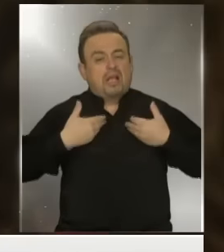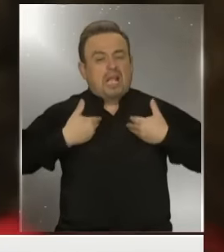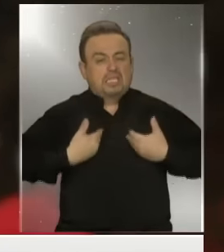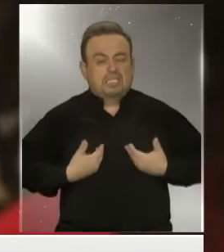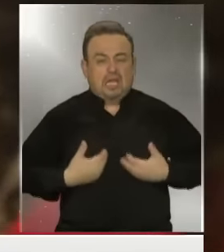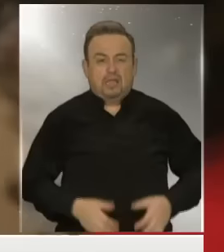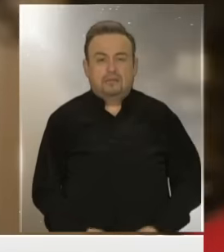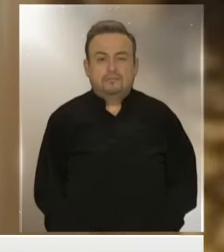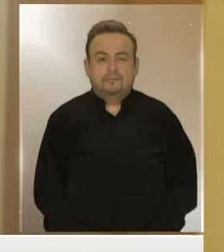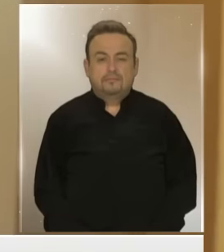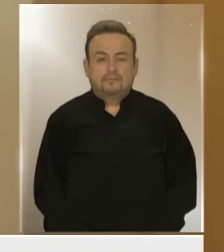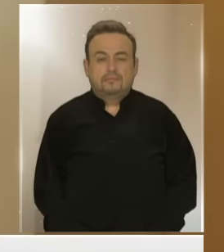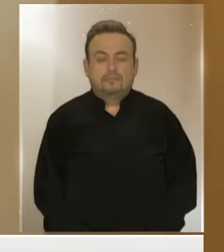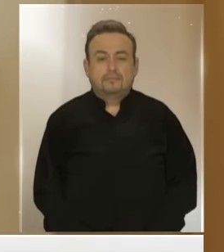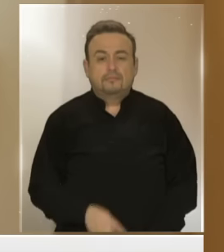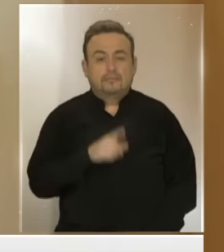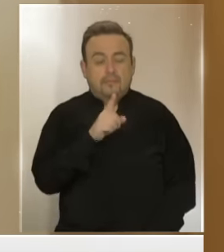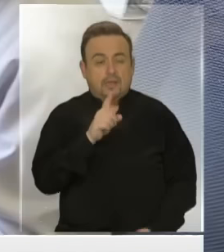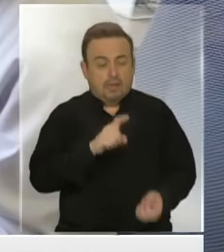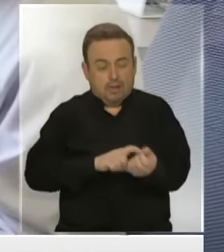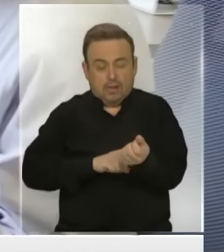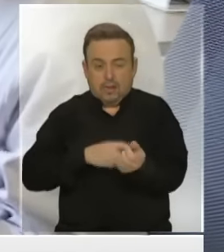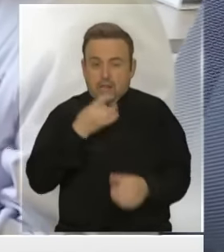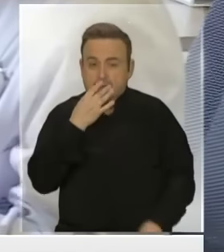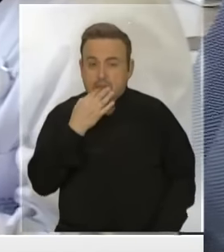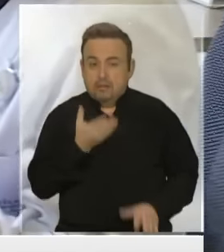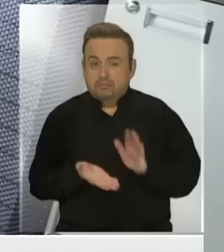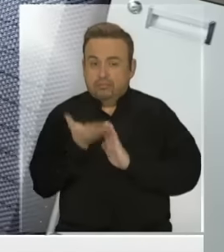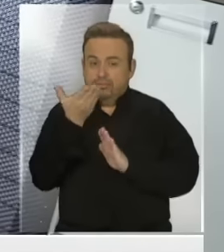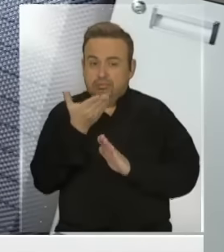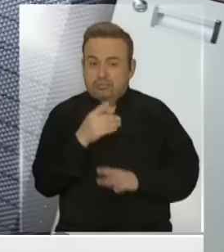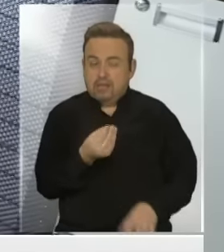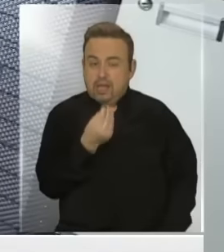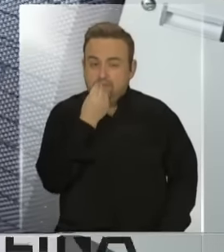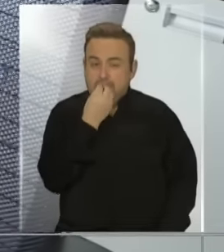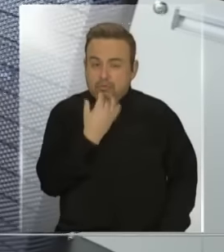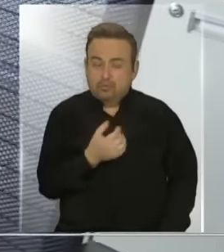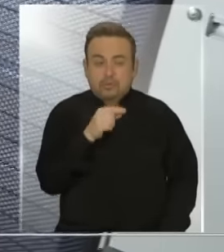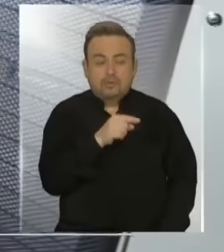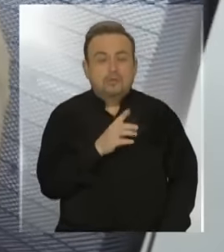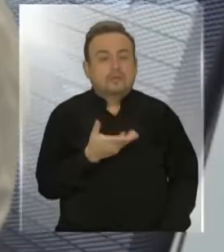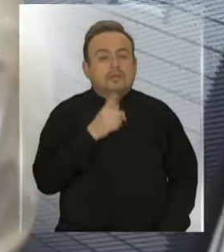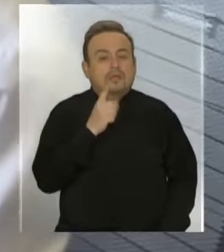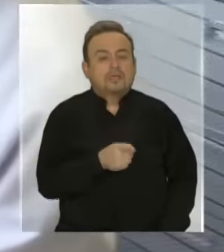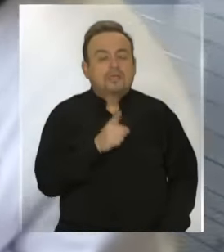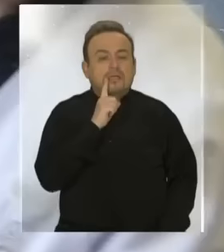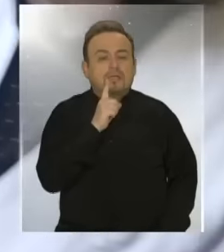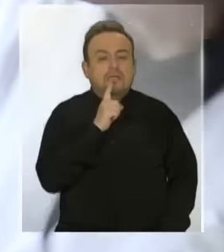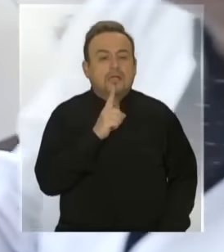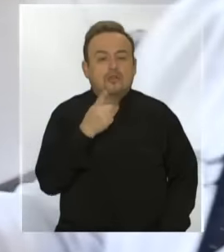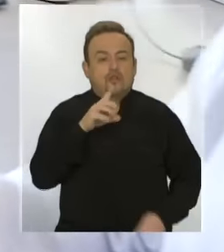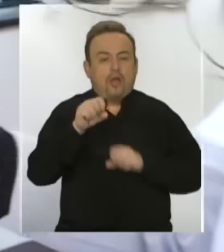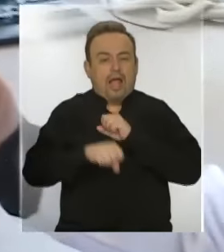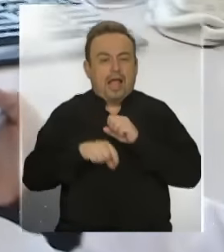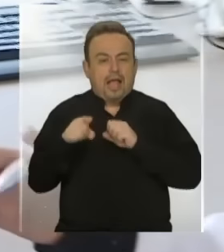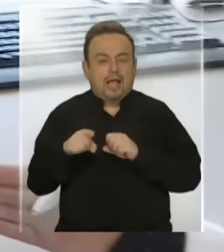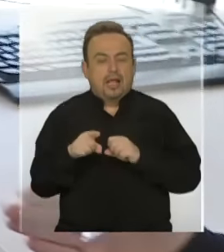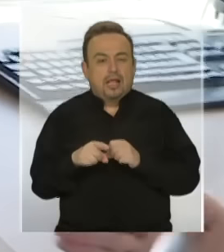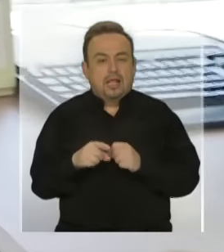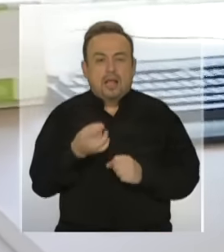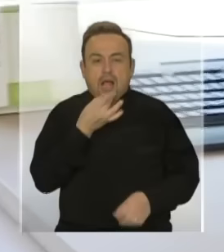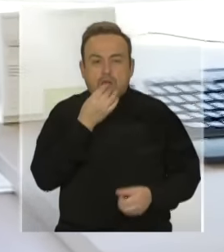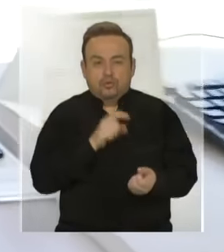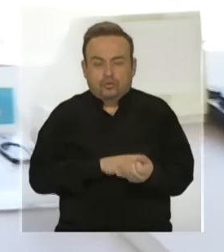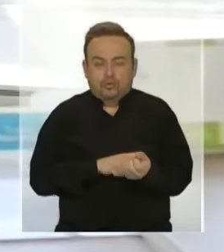cansada. Tiene la glicemia alterada en ayunas. Entonces lo que usted tiene es una intolerancia a la